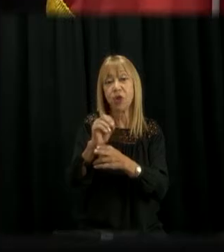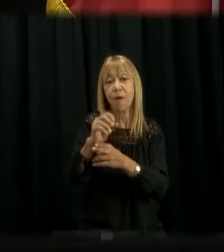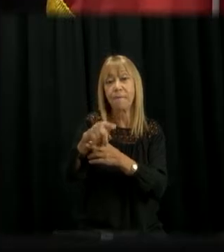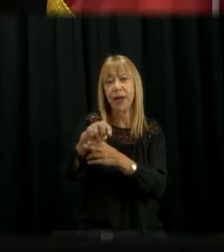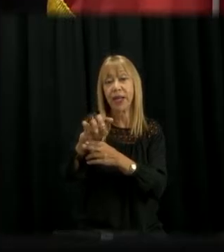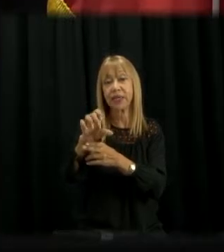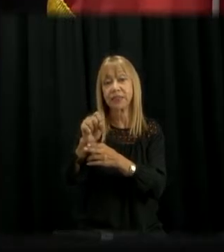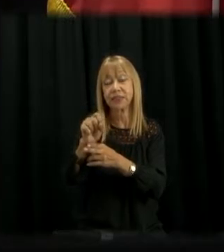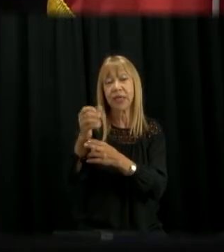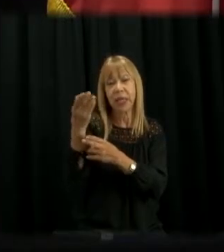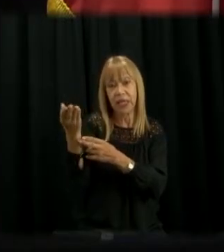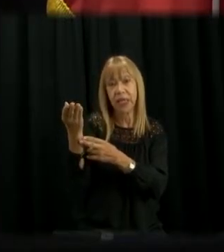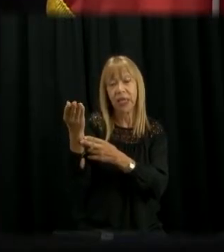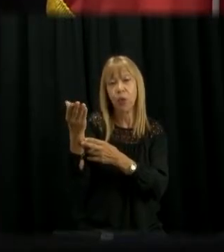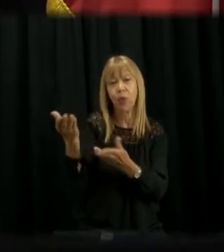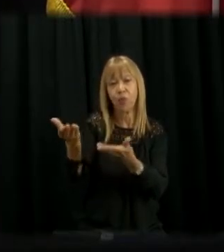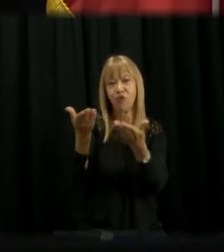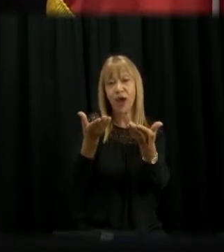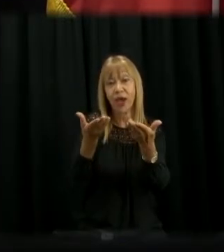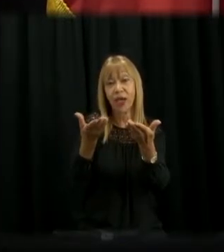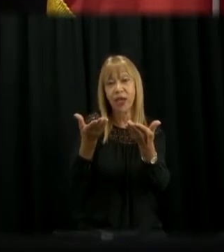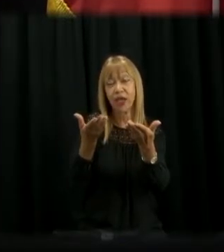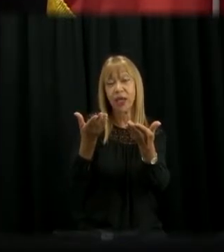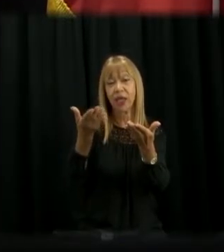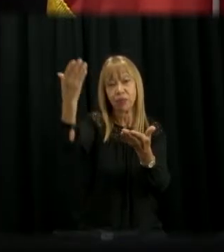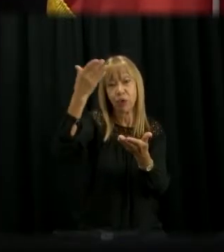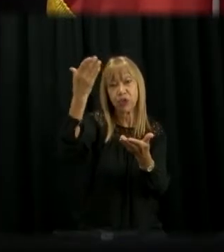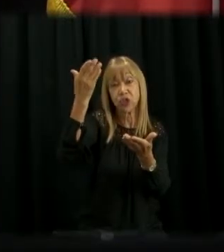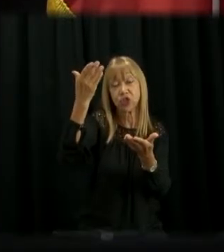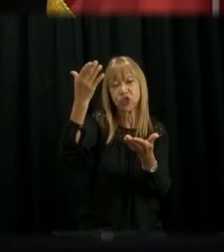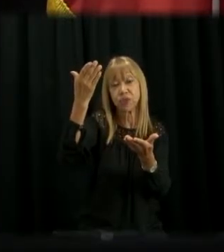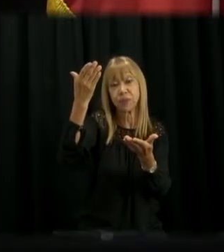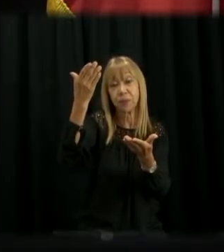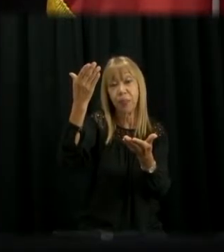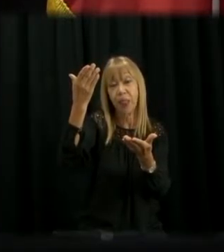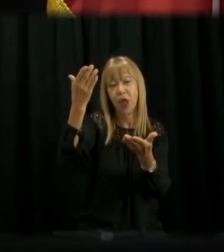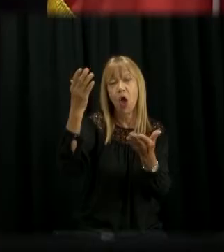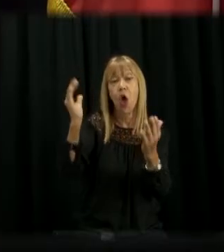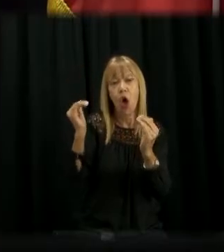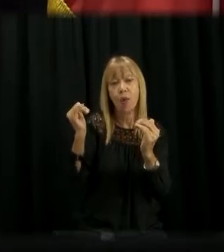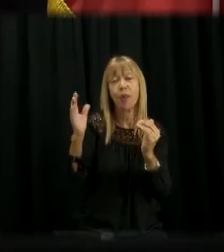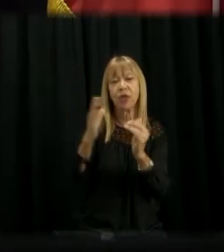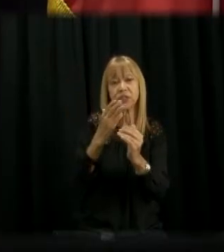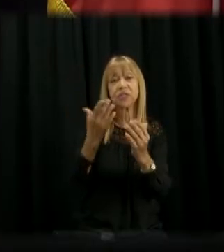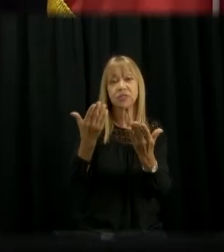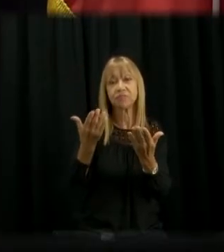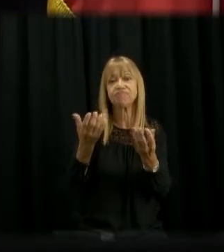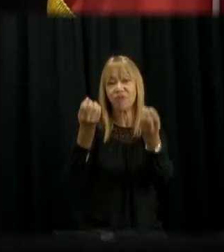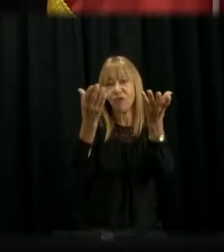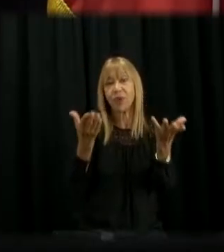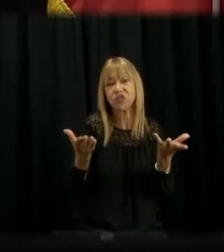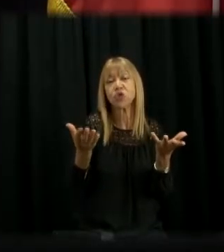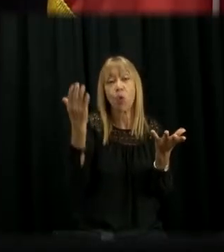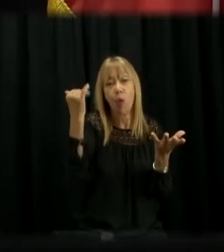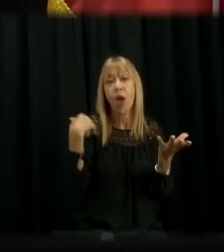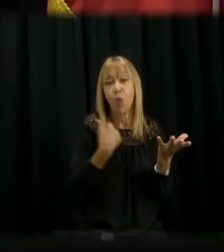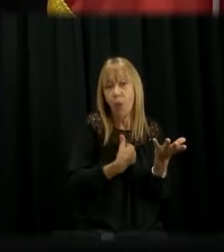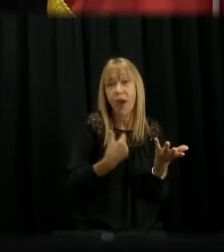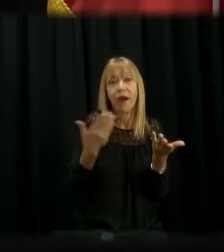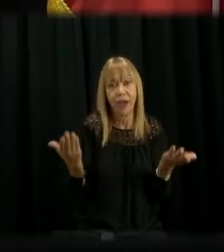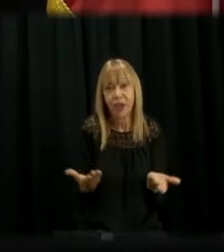Francisco Párez, quien dará una presentación, me han dicho, y nos dará una luz sobre por